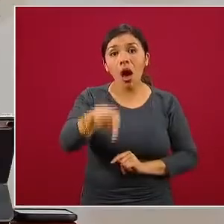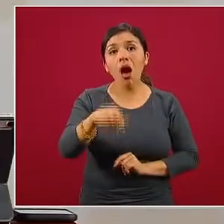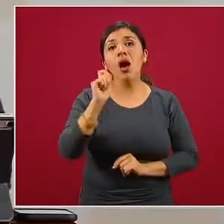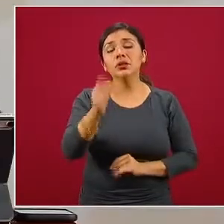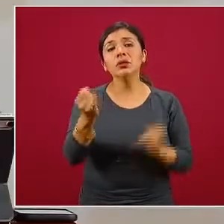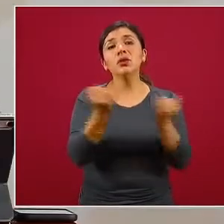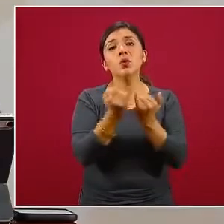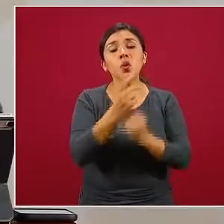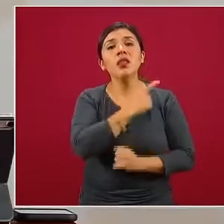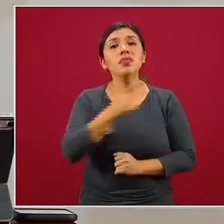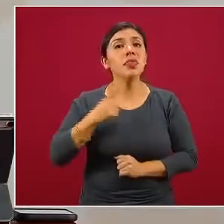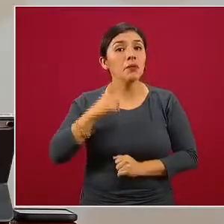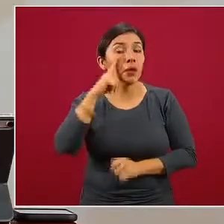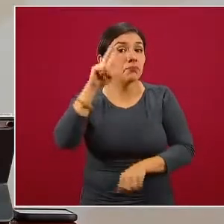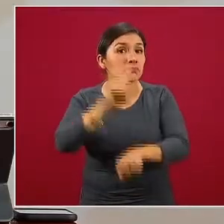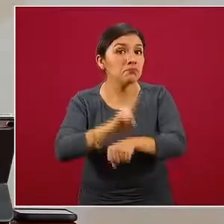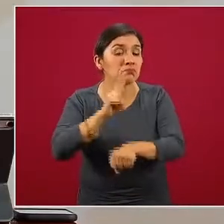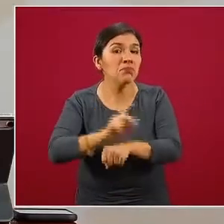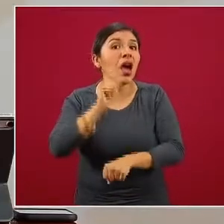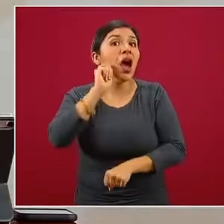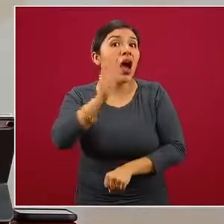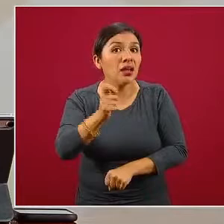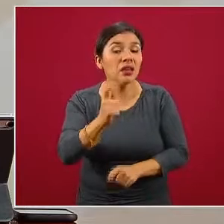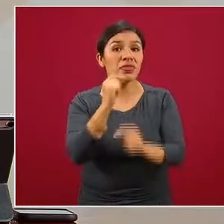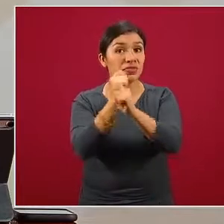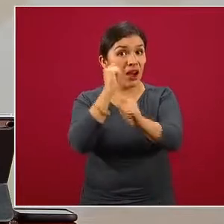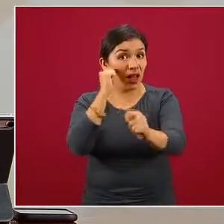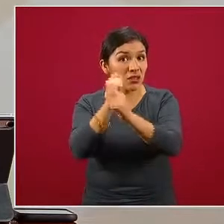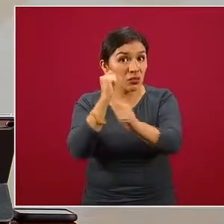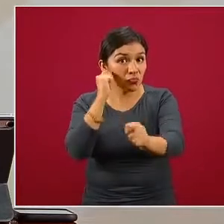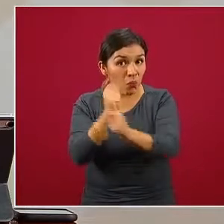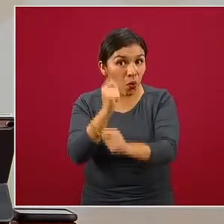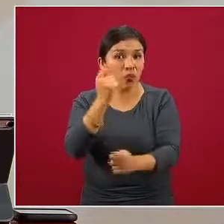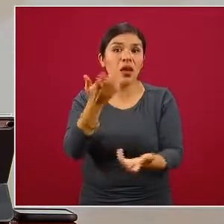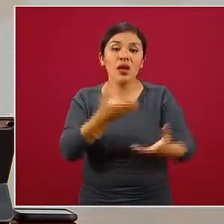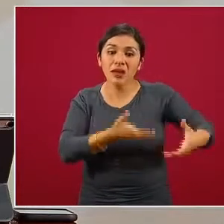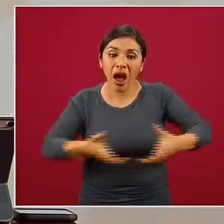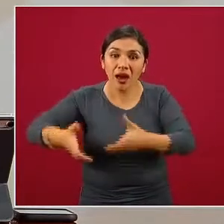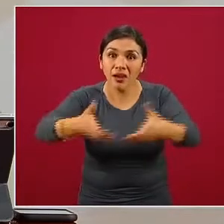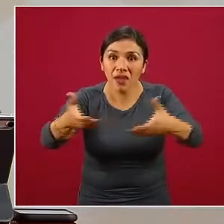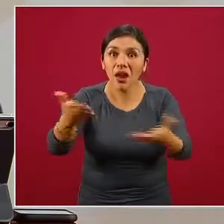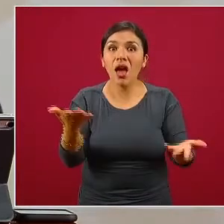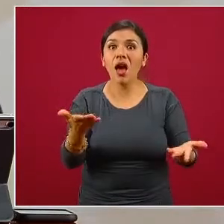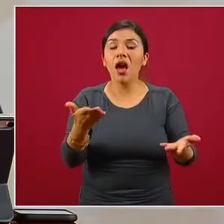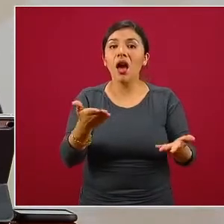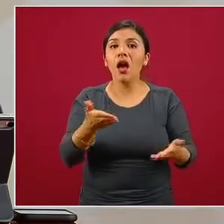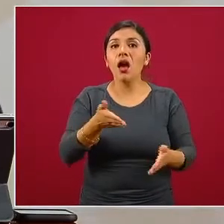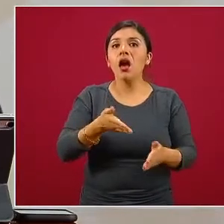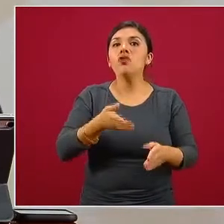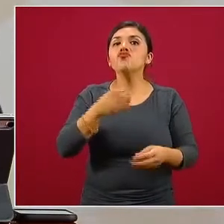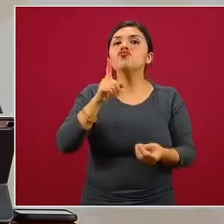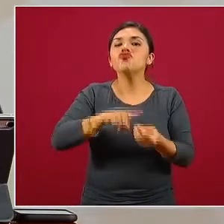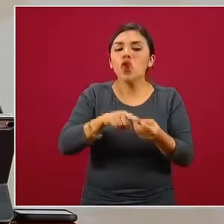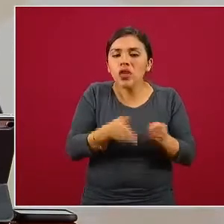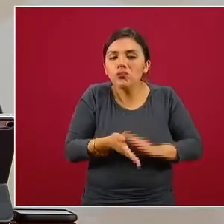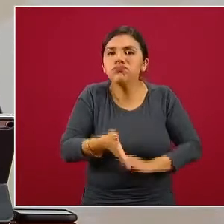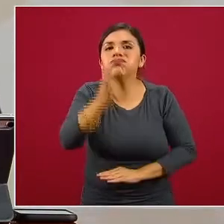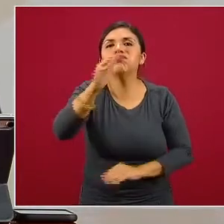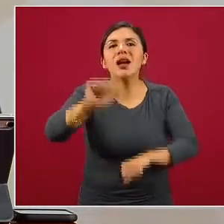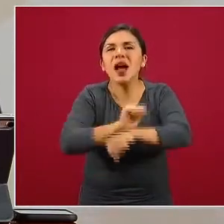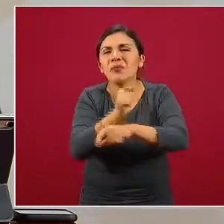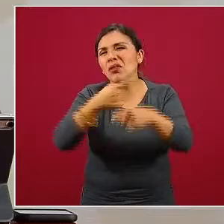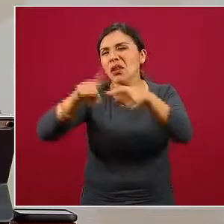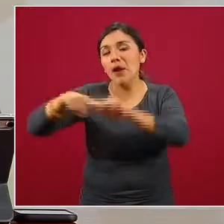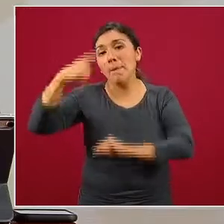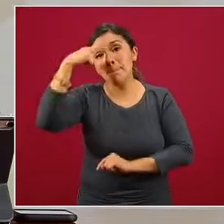elementos estructurales, concretamente el transporte, que es las carreteras, las rutas de transporte, etcétera,